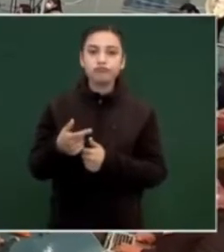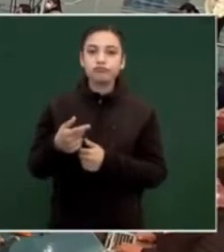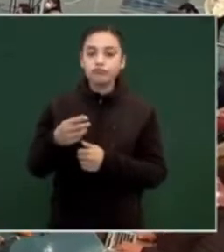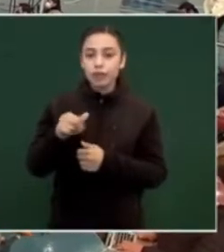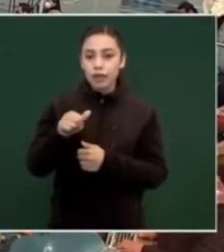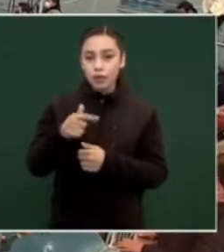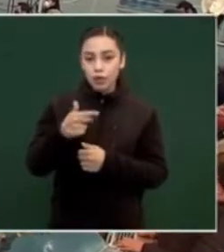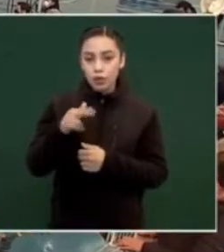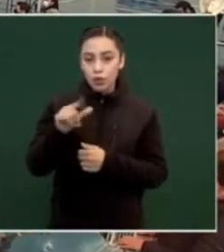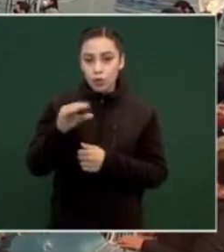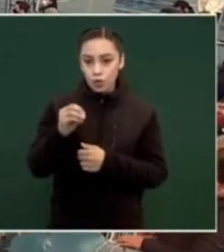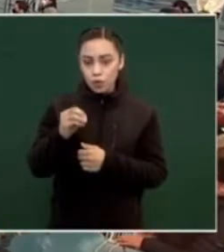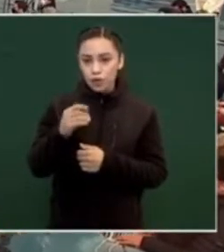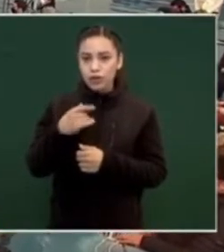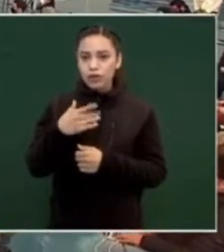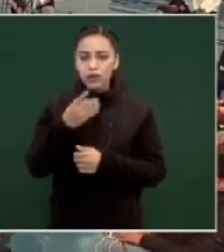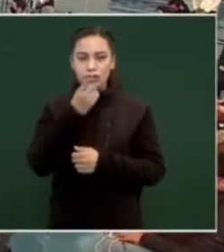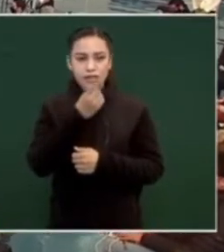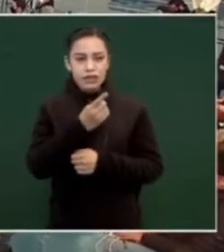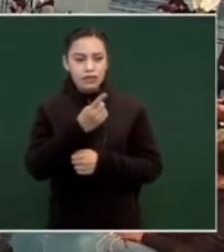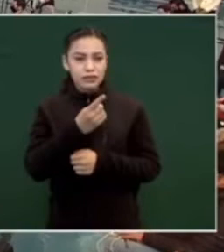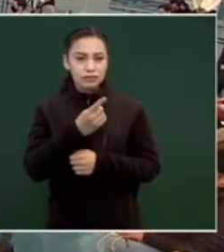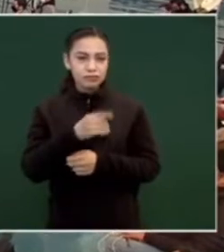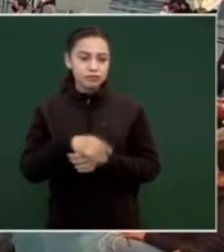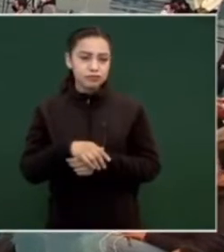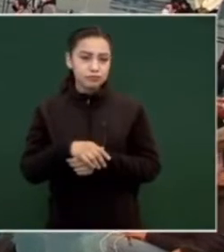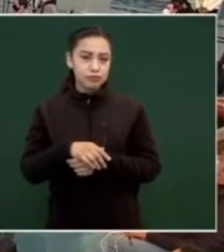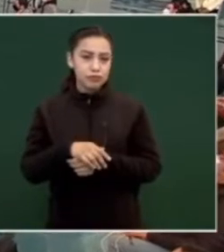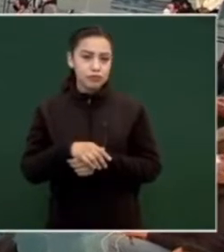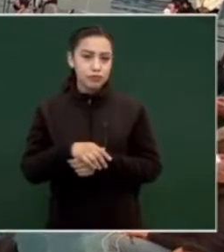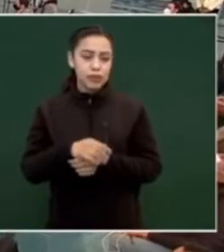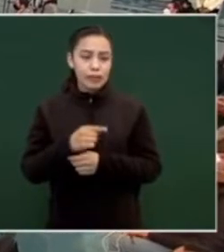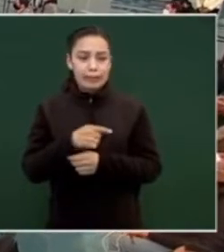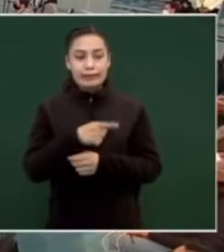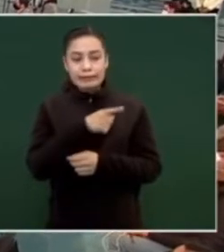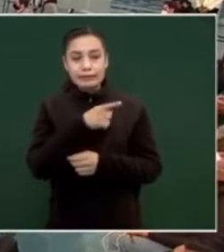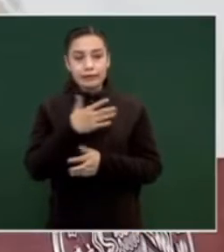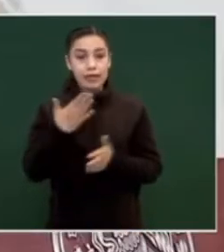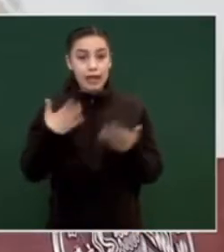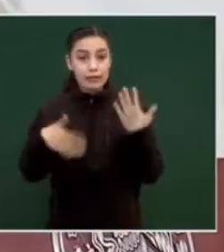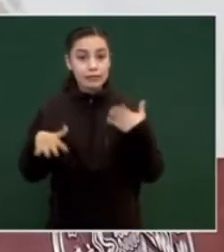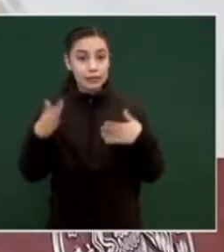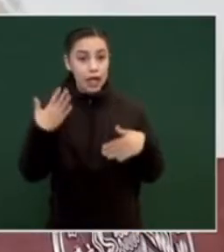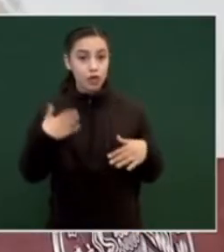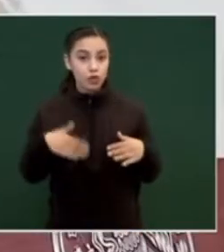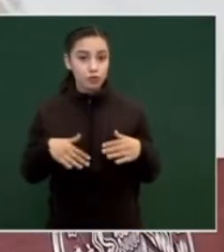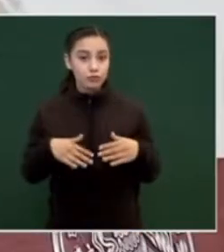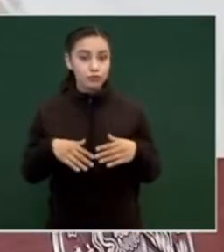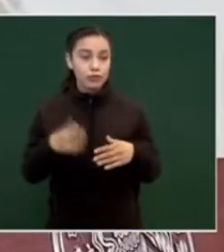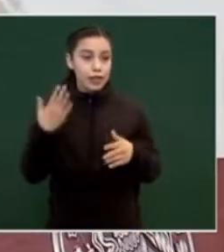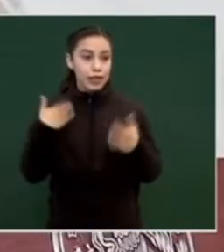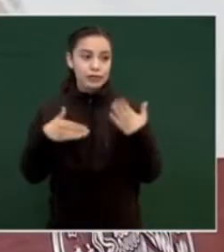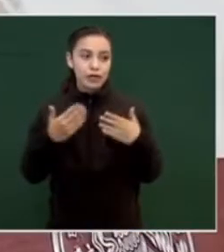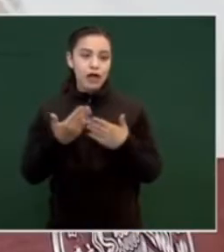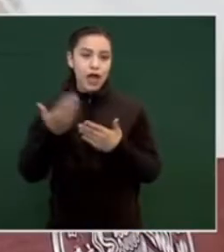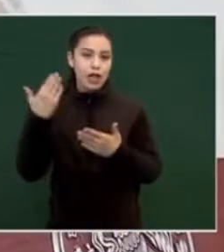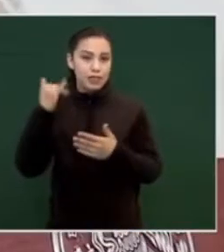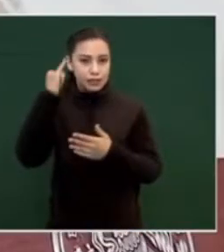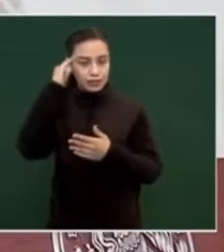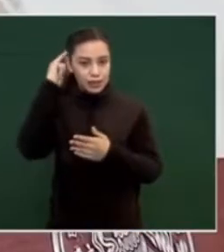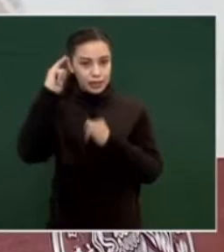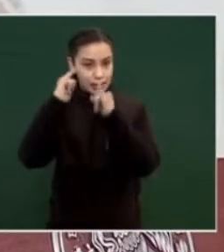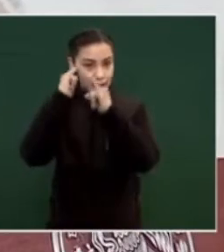y el comentario fue es que se cansó de ser como era